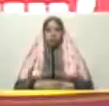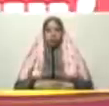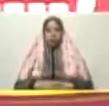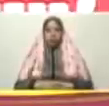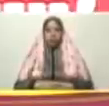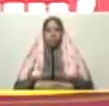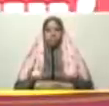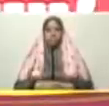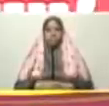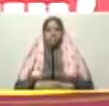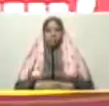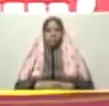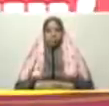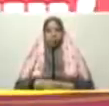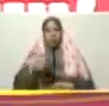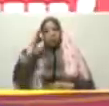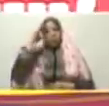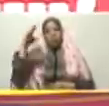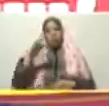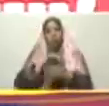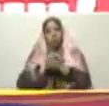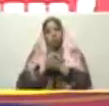farruco saludo